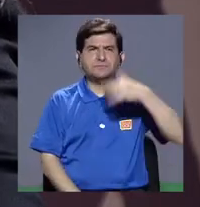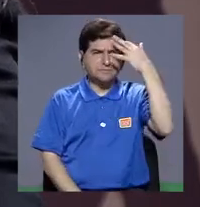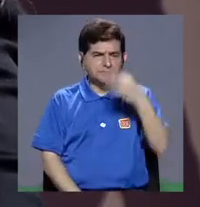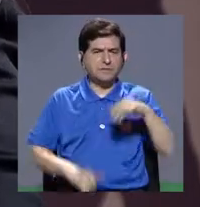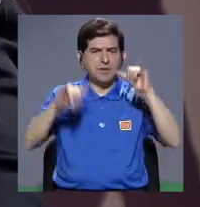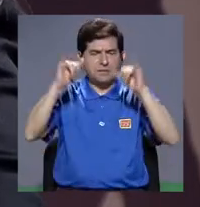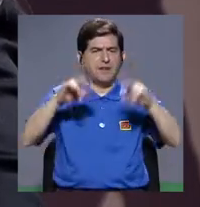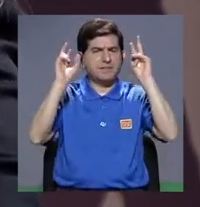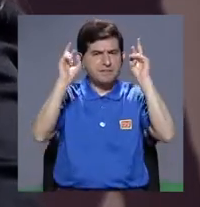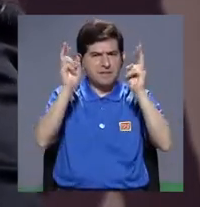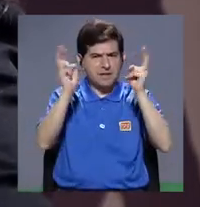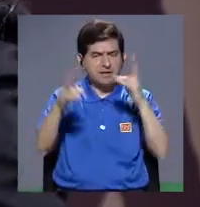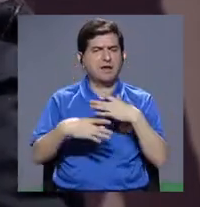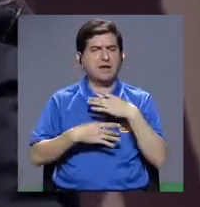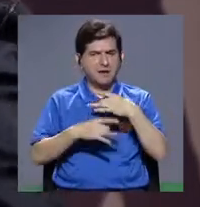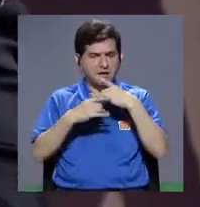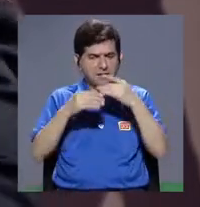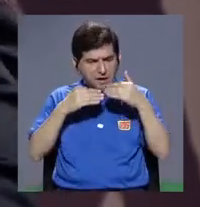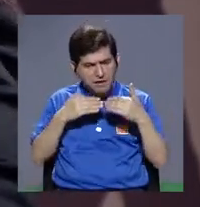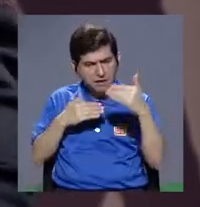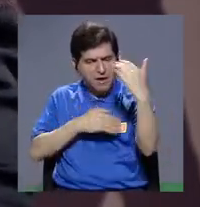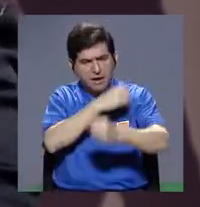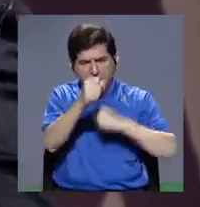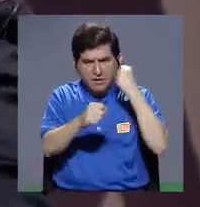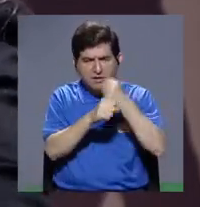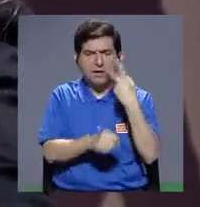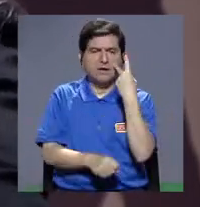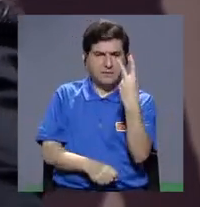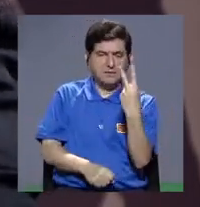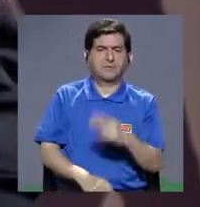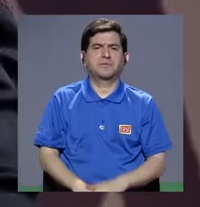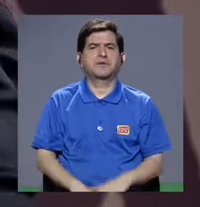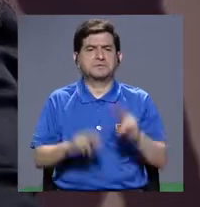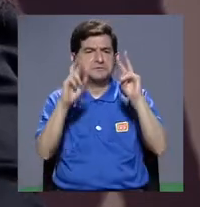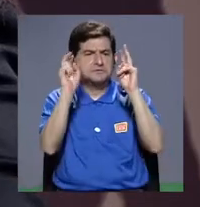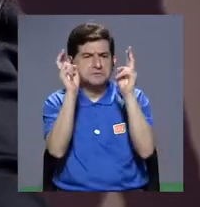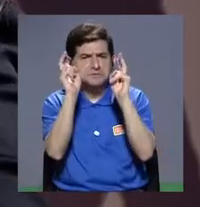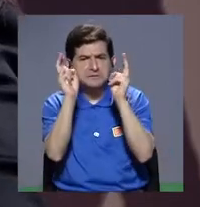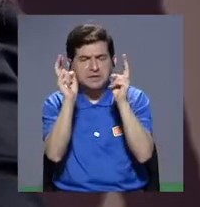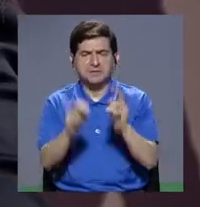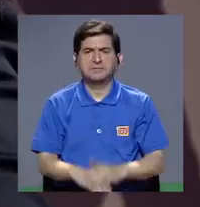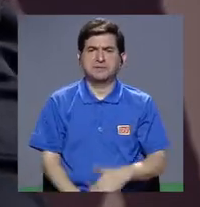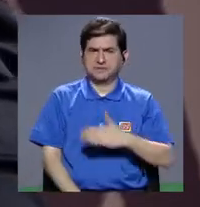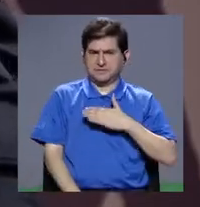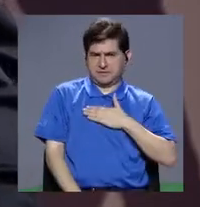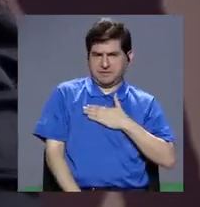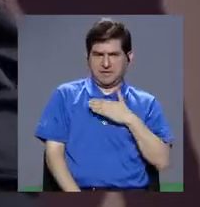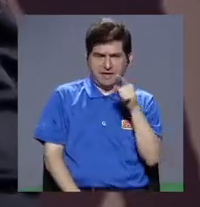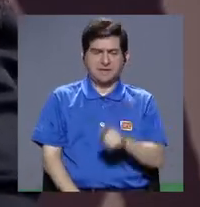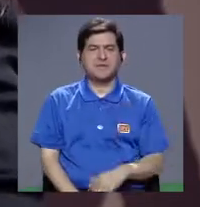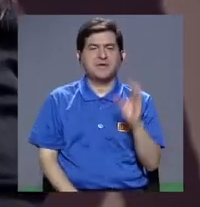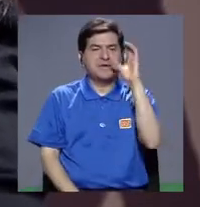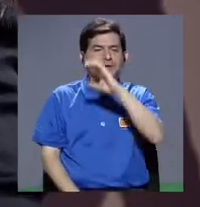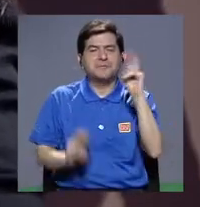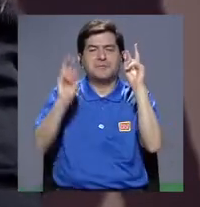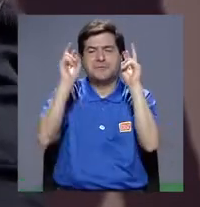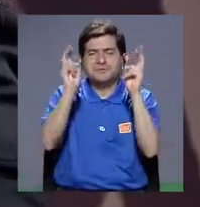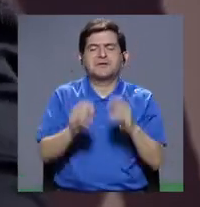mantengo temas y es interesante a lo largo de estos años puedo ver que hay temas que me buscan